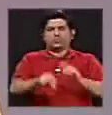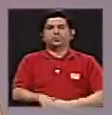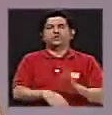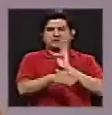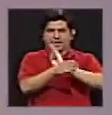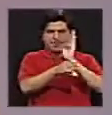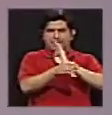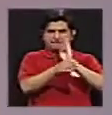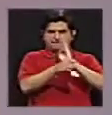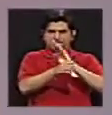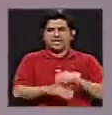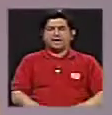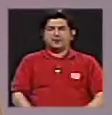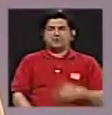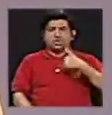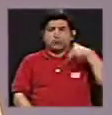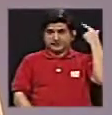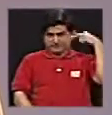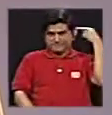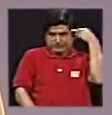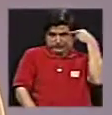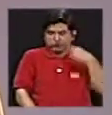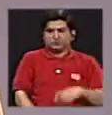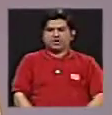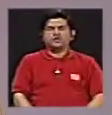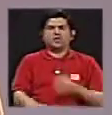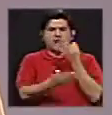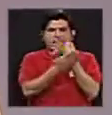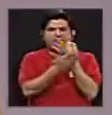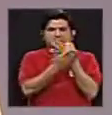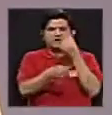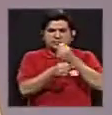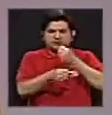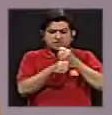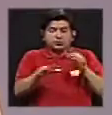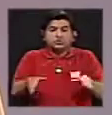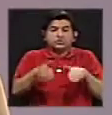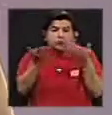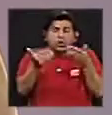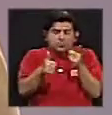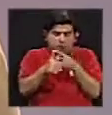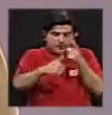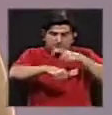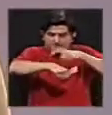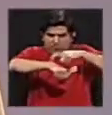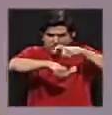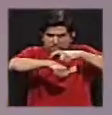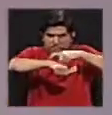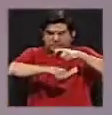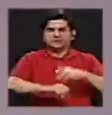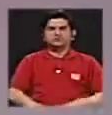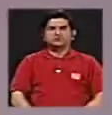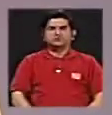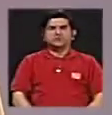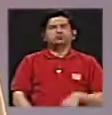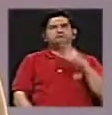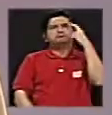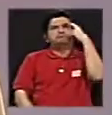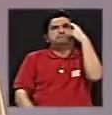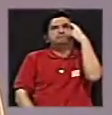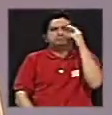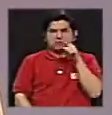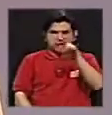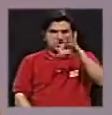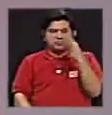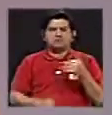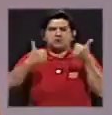banco del Estado financiar la obra. ¿Cómo? En un principio se ha pensado, y así